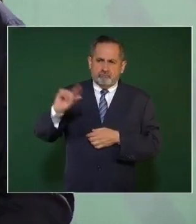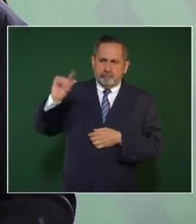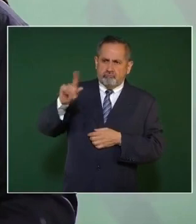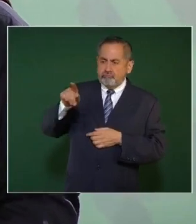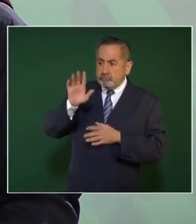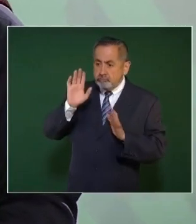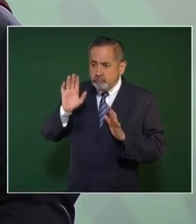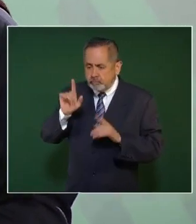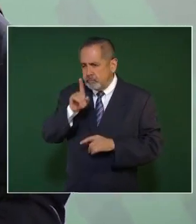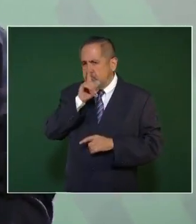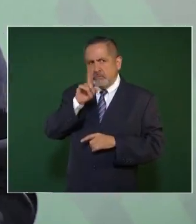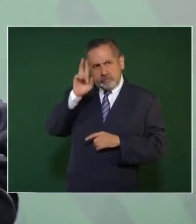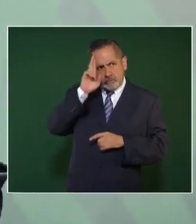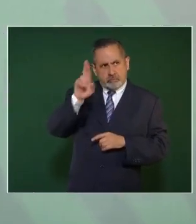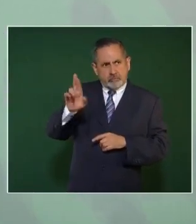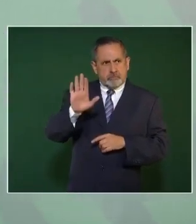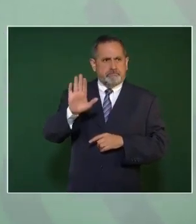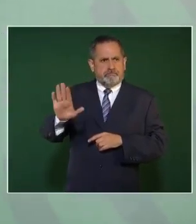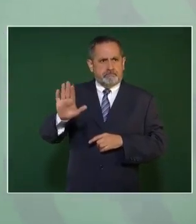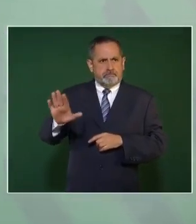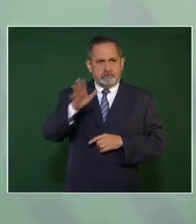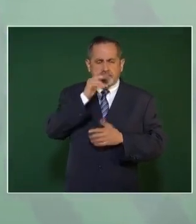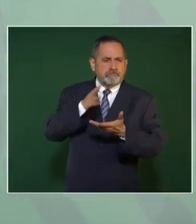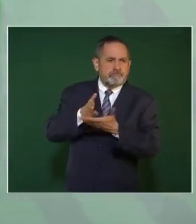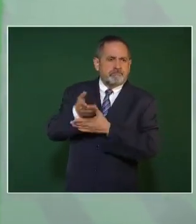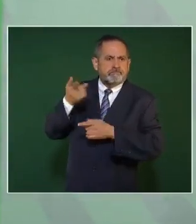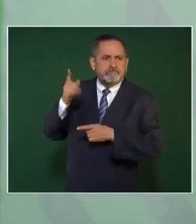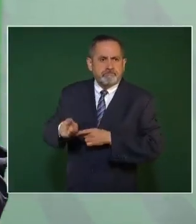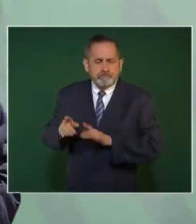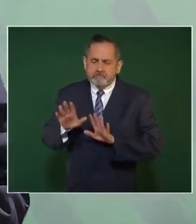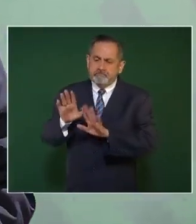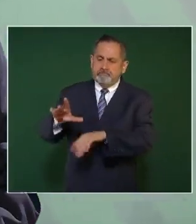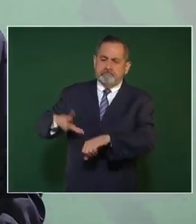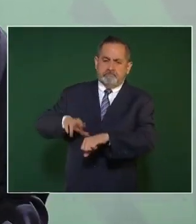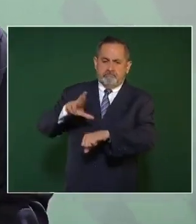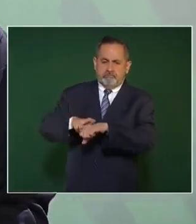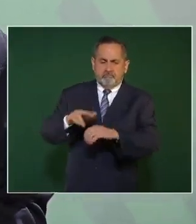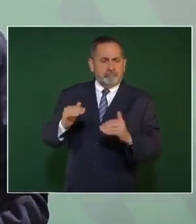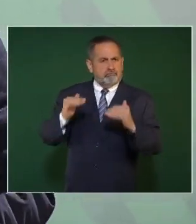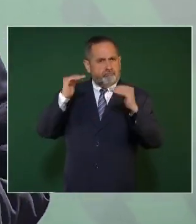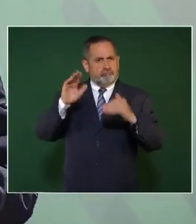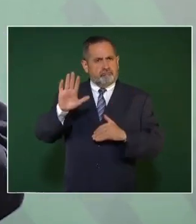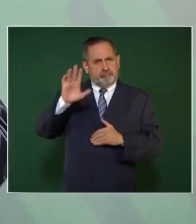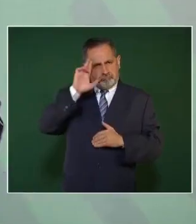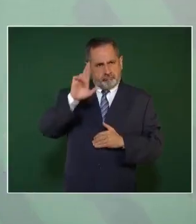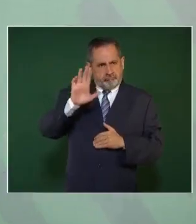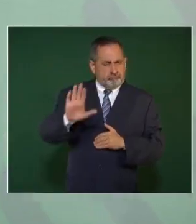autoridad soberana, los gobernadores